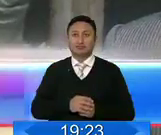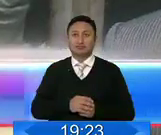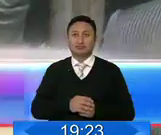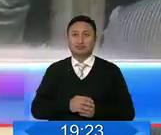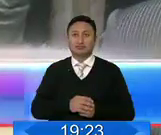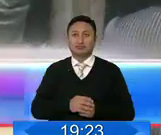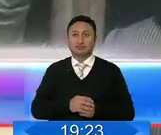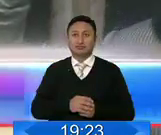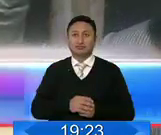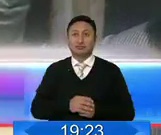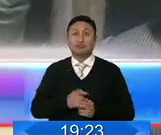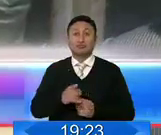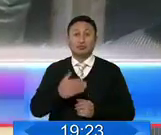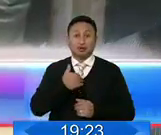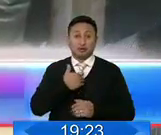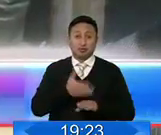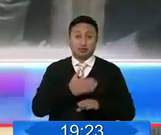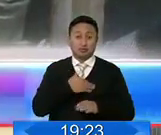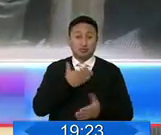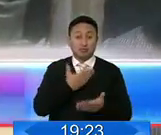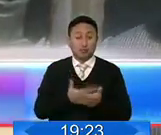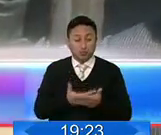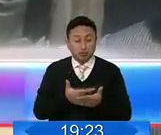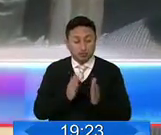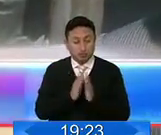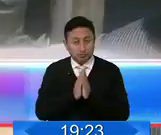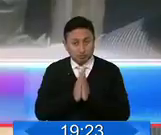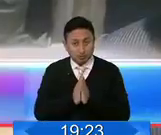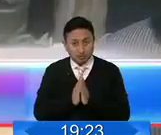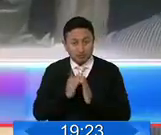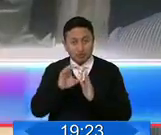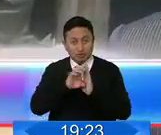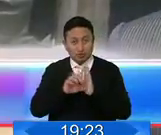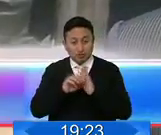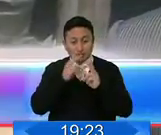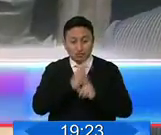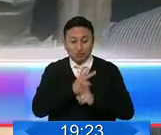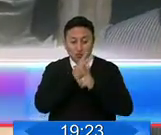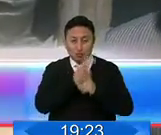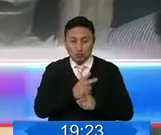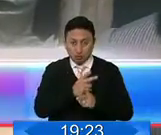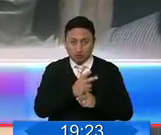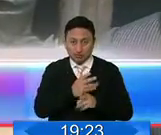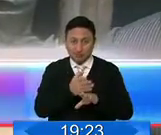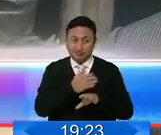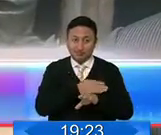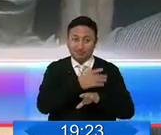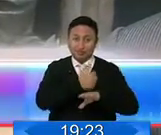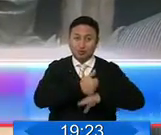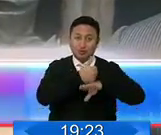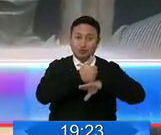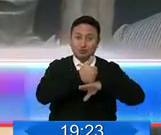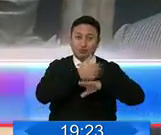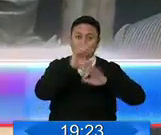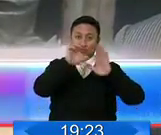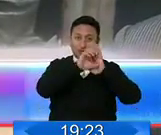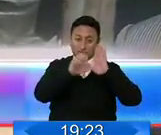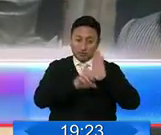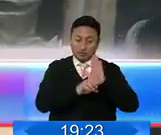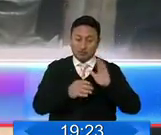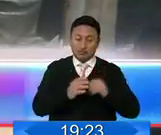dice yo propuse la acción de amparo constitucional en ese entonces al tribunal constitucional a hoy corte